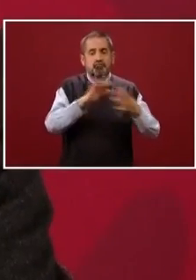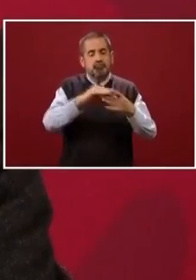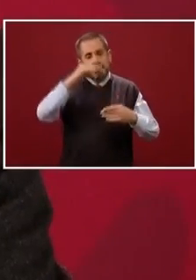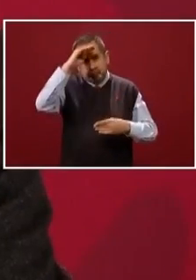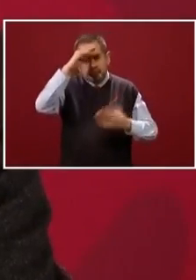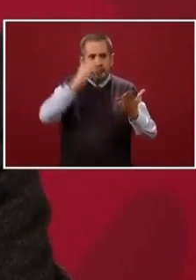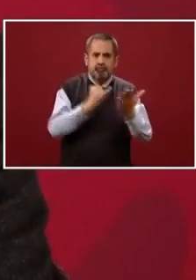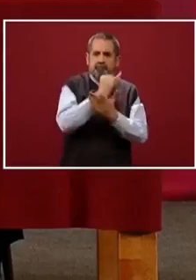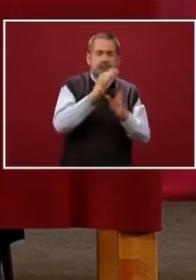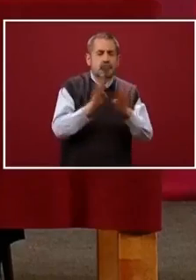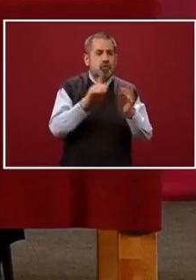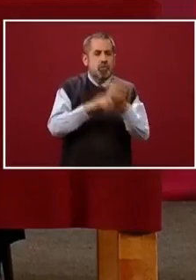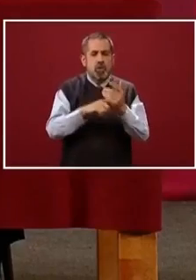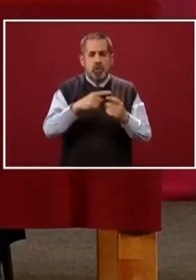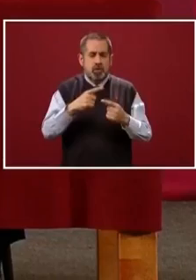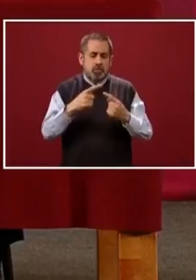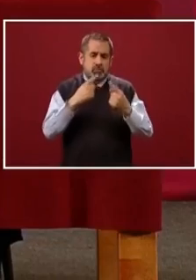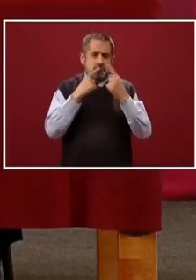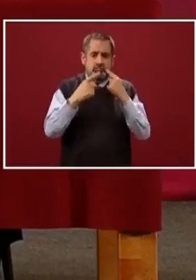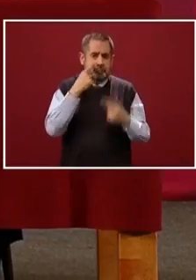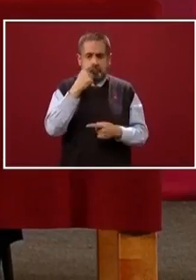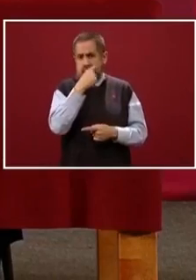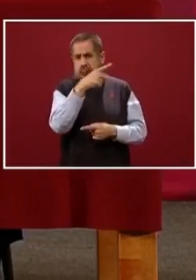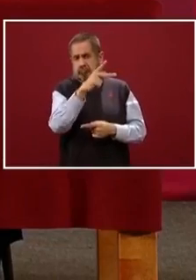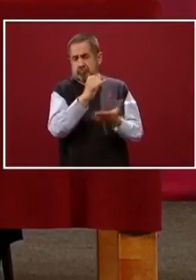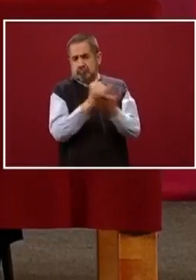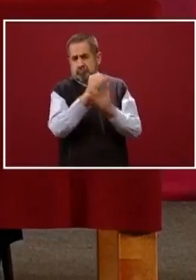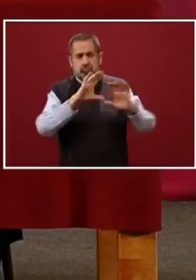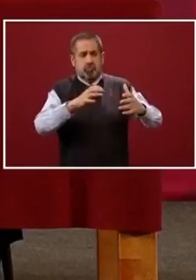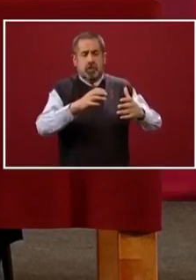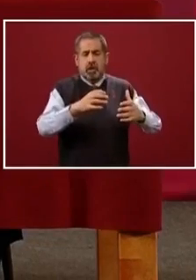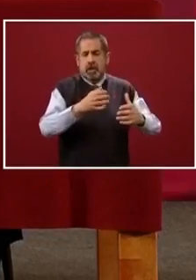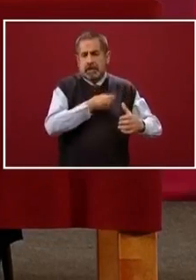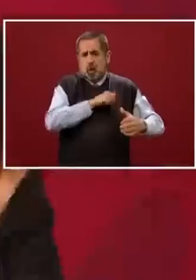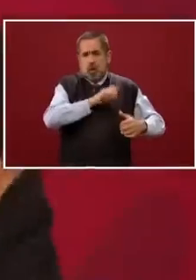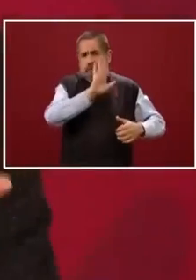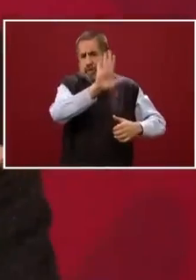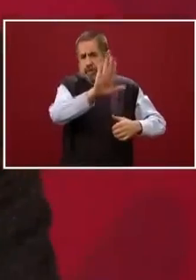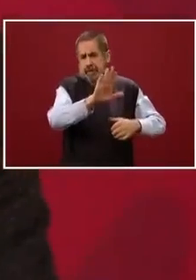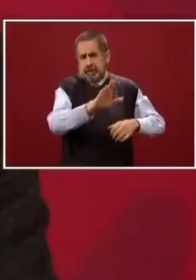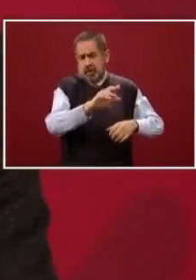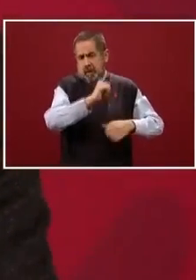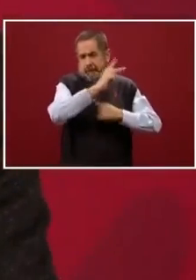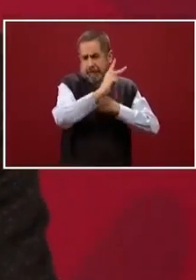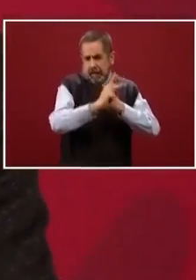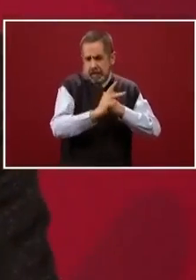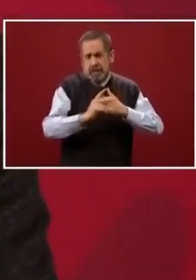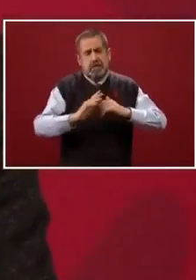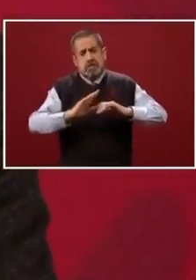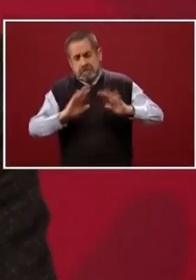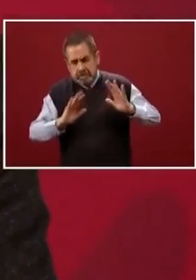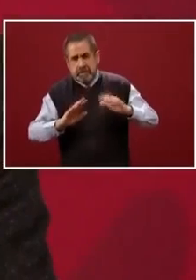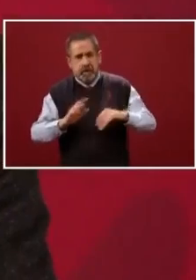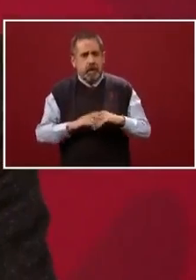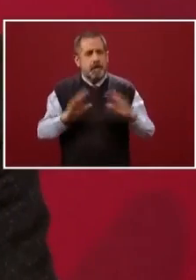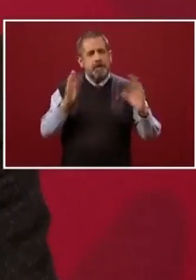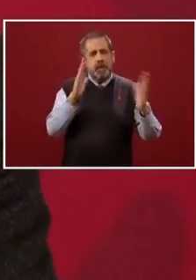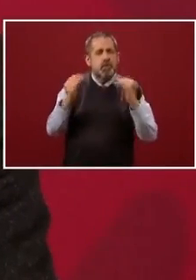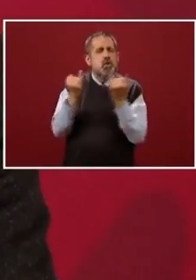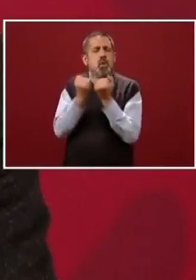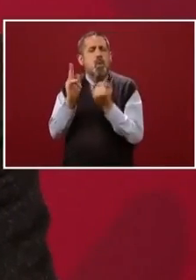disposiciones respecto a sus órganos que gobiernan la salubridad general, que podrían ser hasta cierto punto los equivalentes de